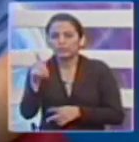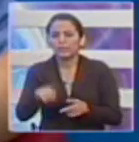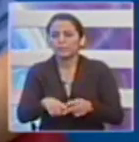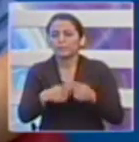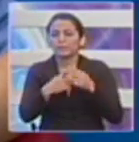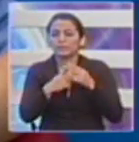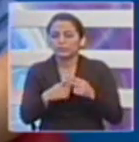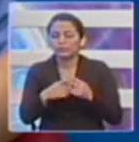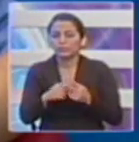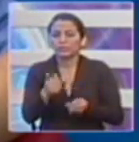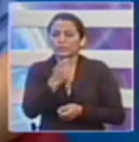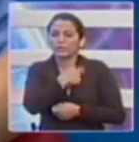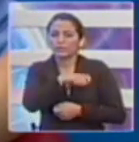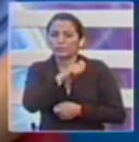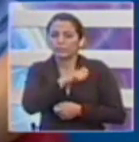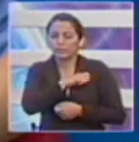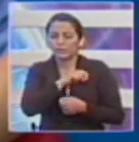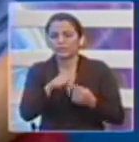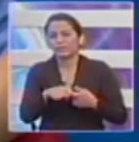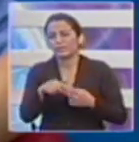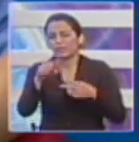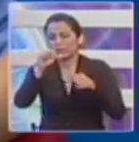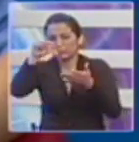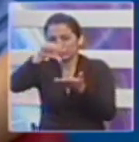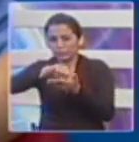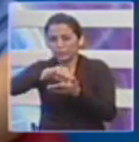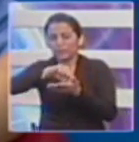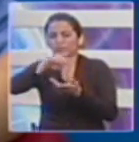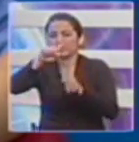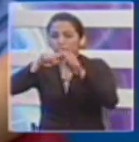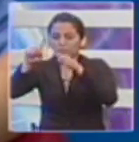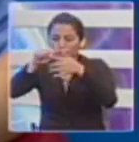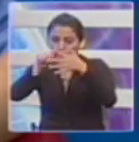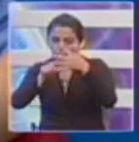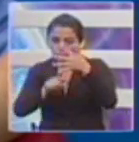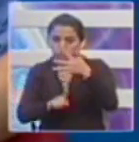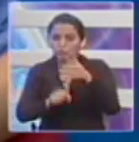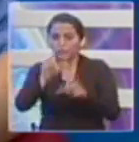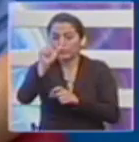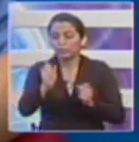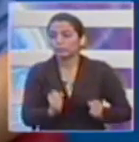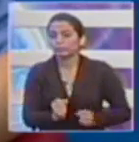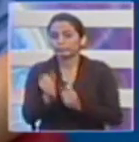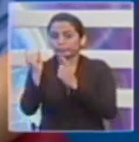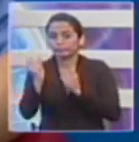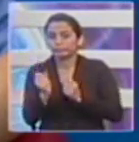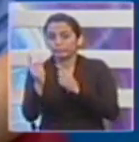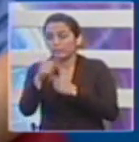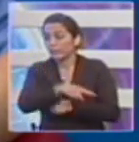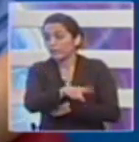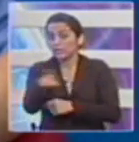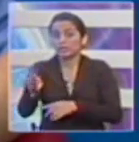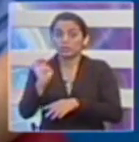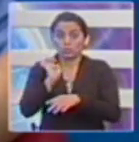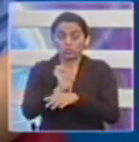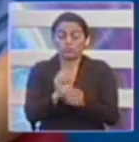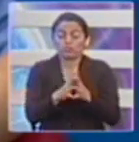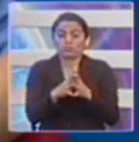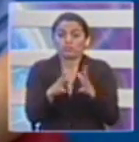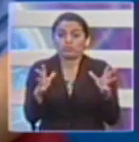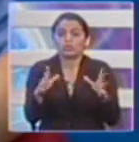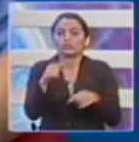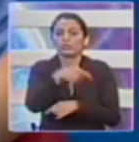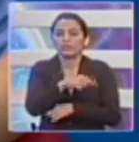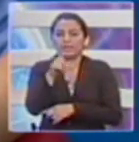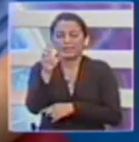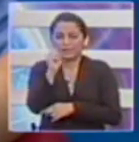Madrid, Génova, Milán y Roma, donde los migrantes escucharon el mensaje de Guillermo Lasso por ese país de oportunidades que consideramos que a